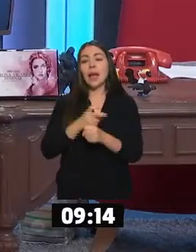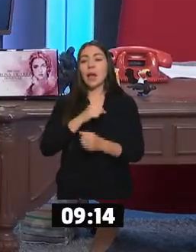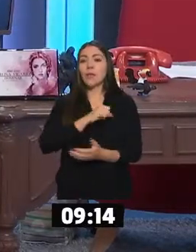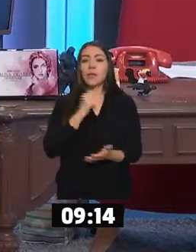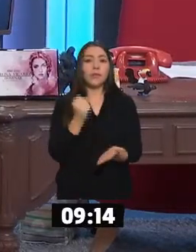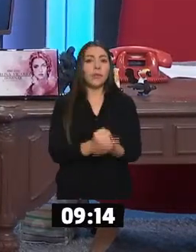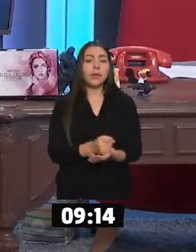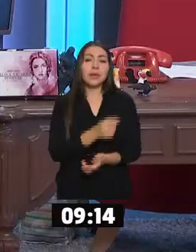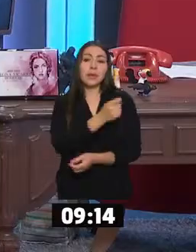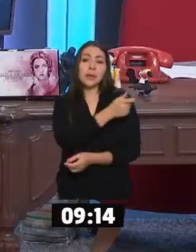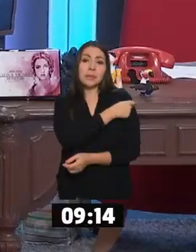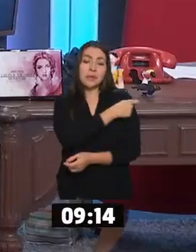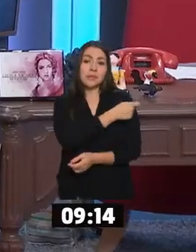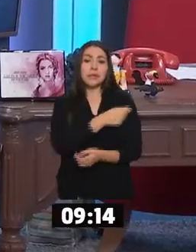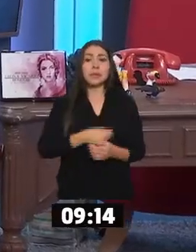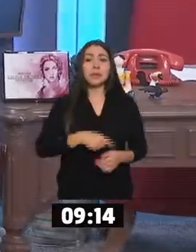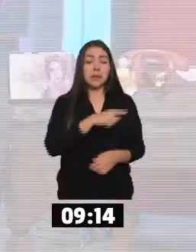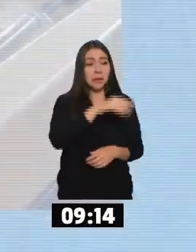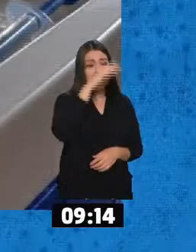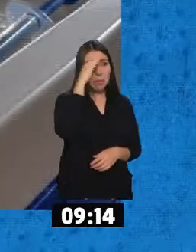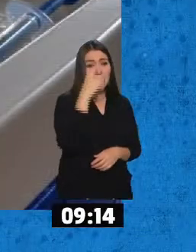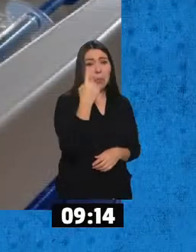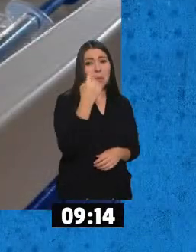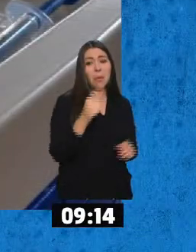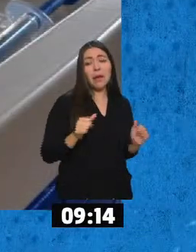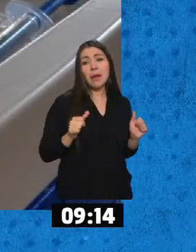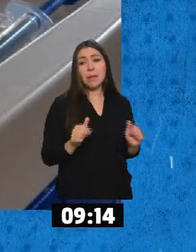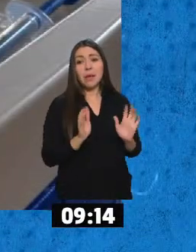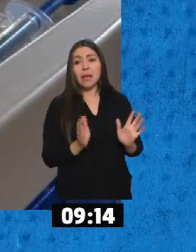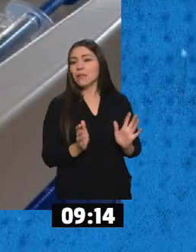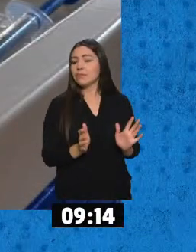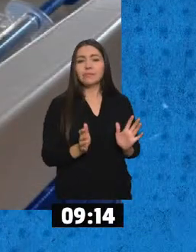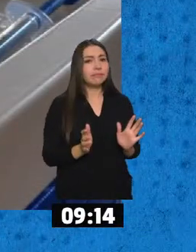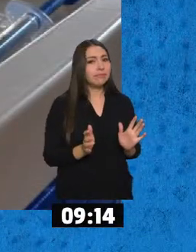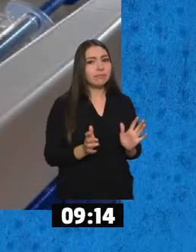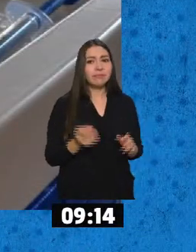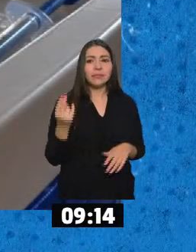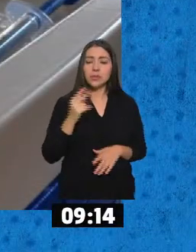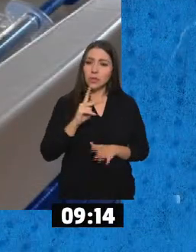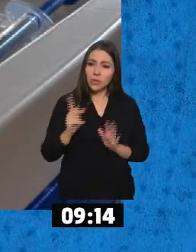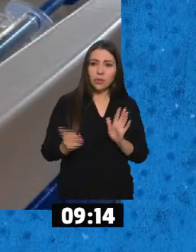dosis. Así es que si usted dijo, ya me puse una, los maestros van a tener que regresar. Otra